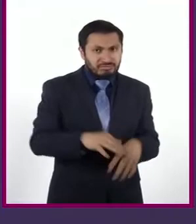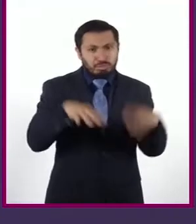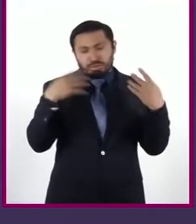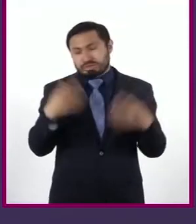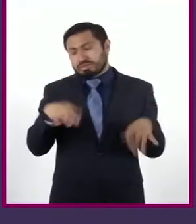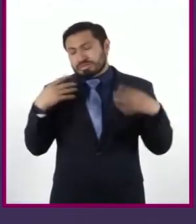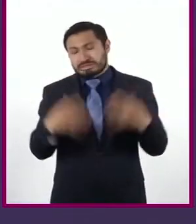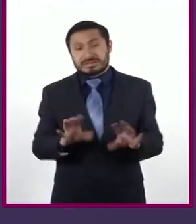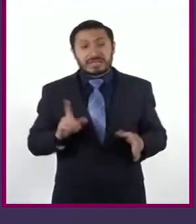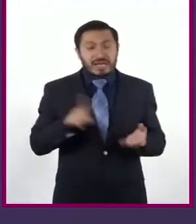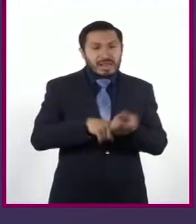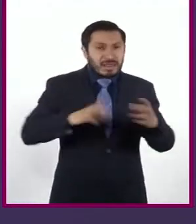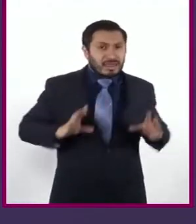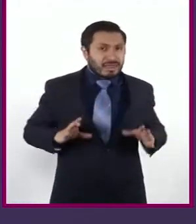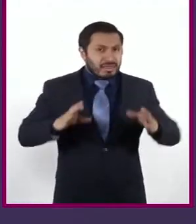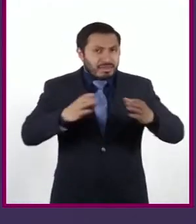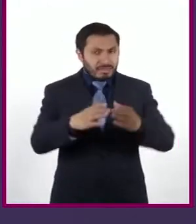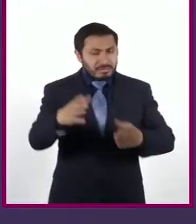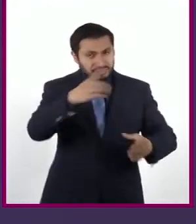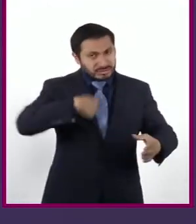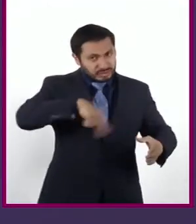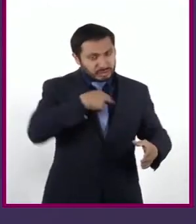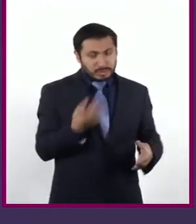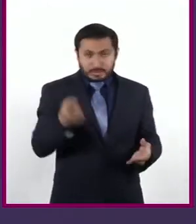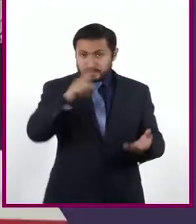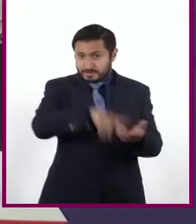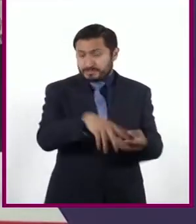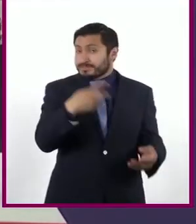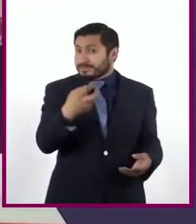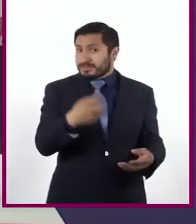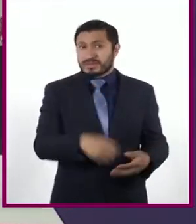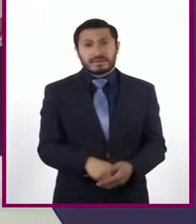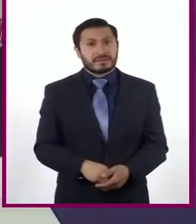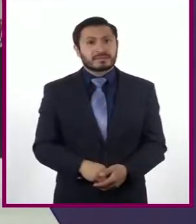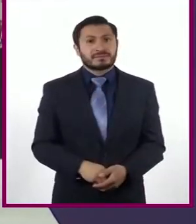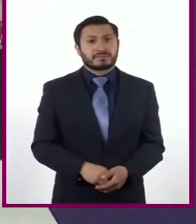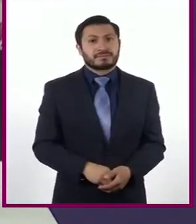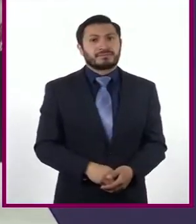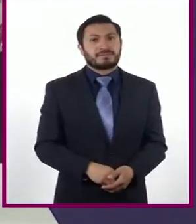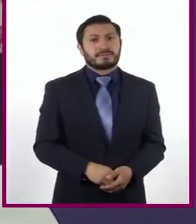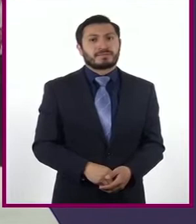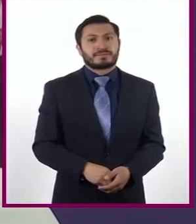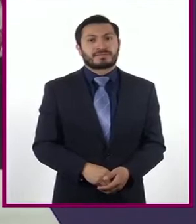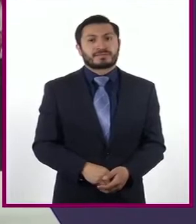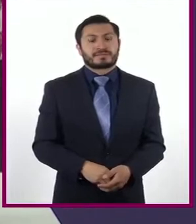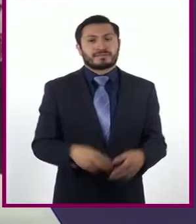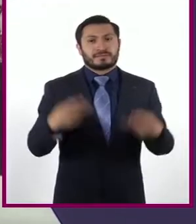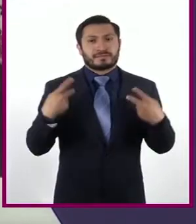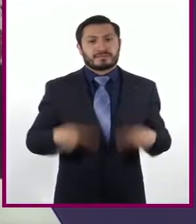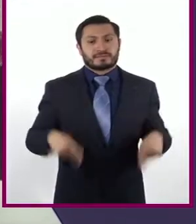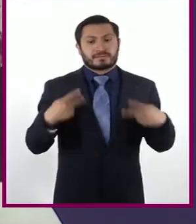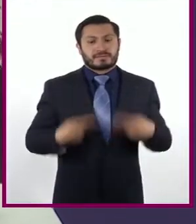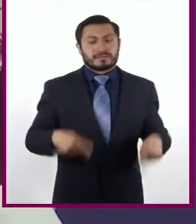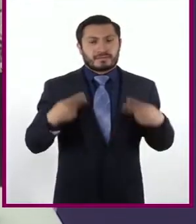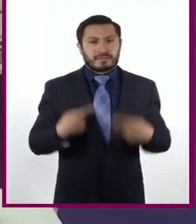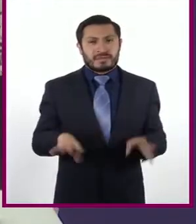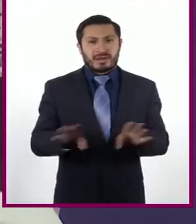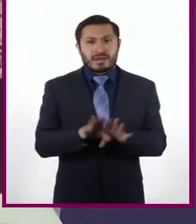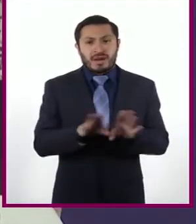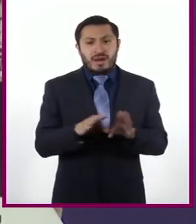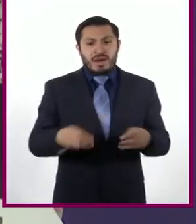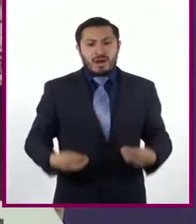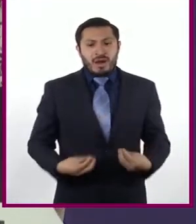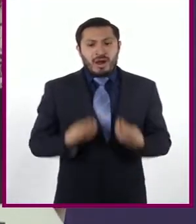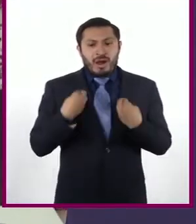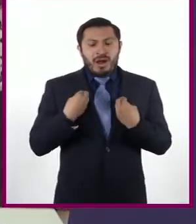por la comunidad de la cual formamos parte. Por ello, los seres humanos solemos vivir con